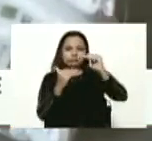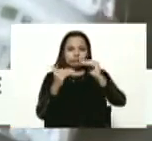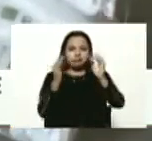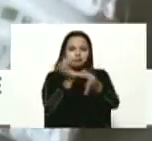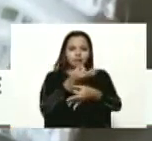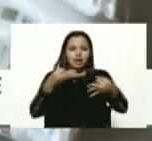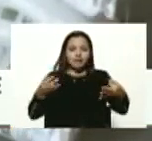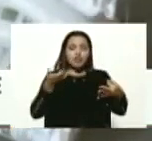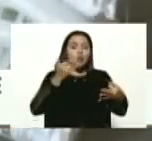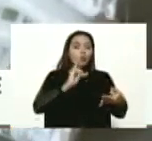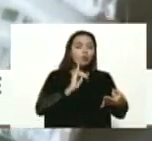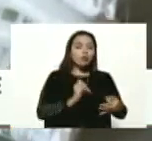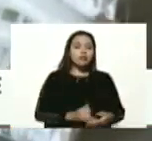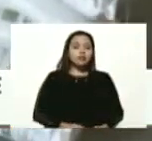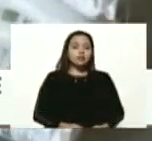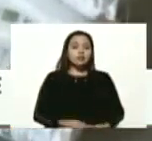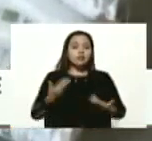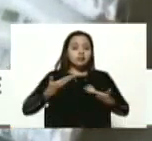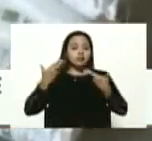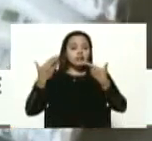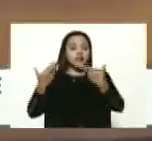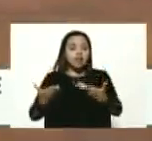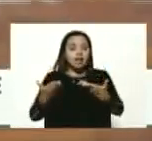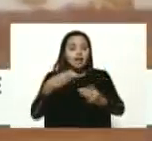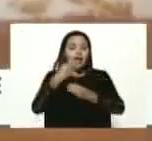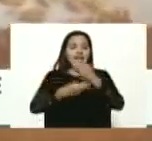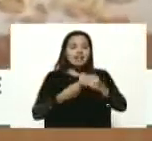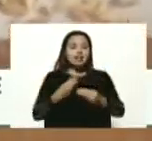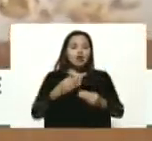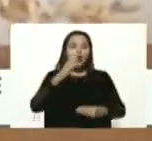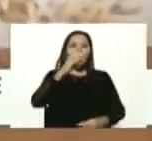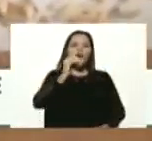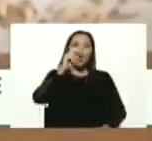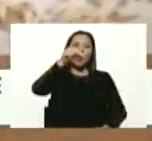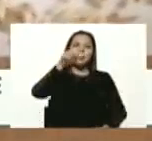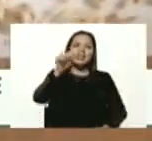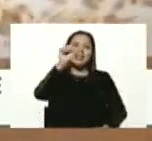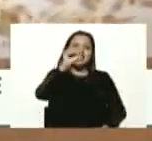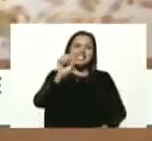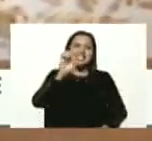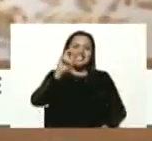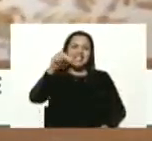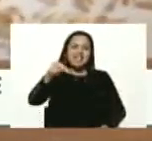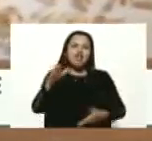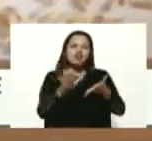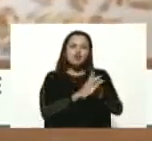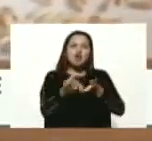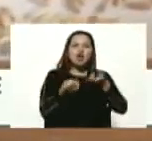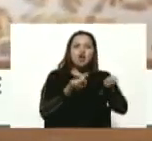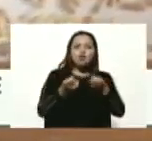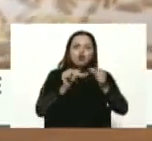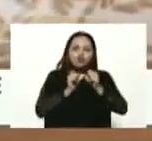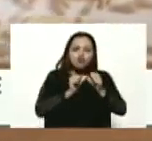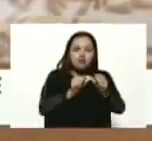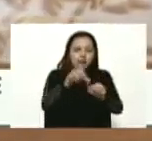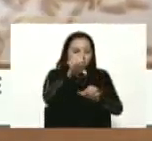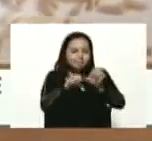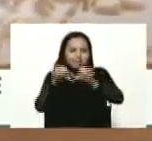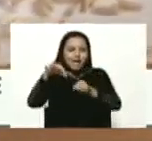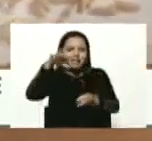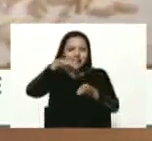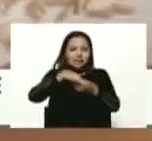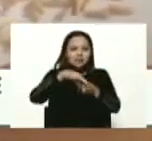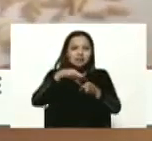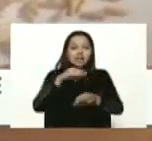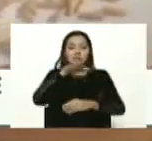que han sido llevados por CONASEN, que es el ente nacional de seguimiento y control de calidad de semilla en todo el territorio